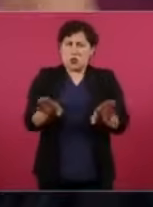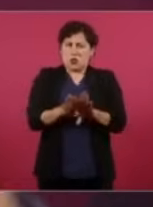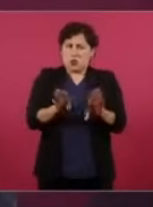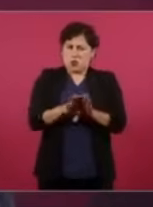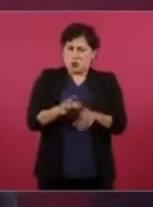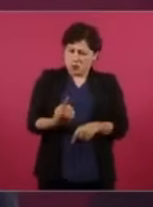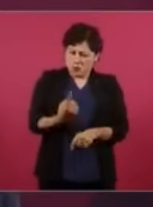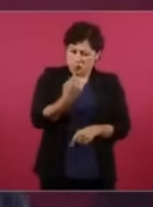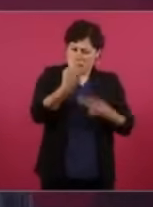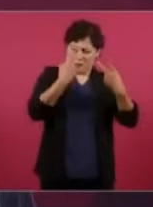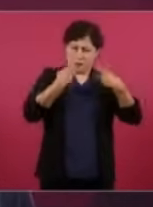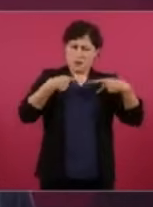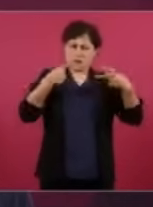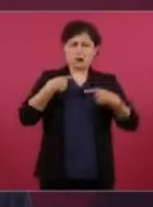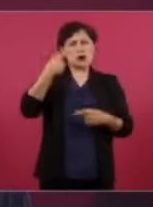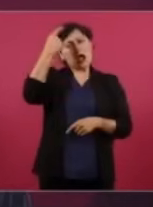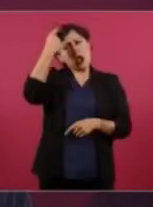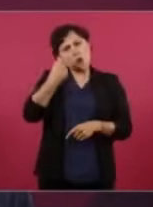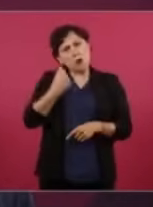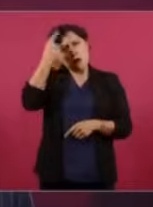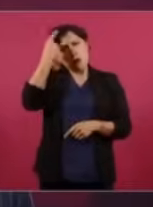reciba